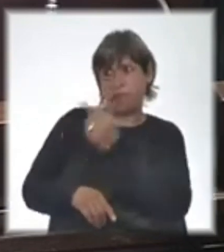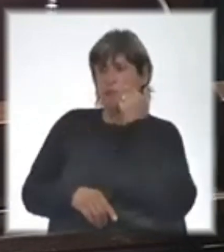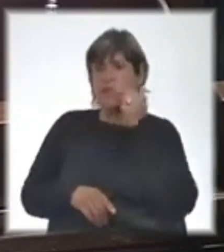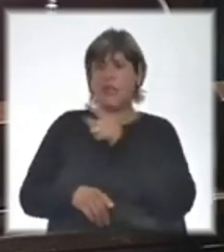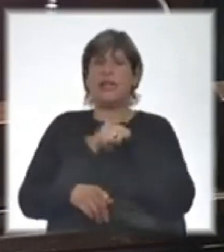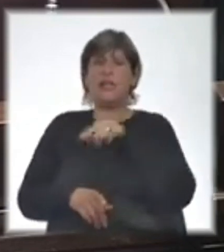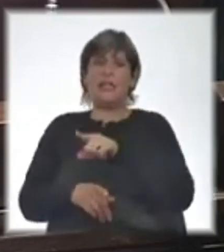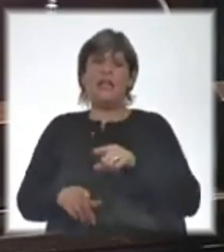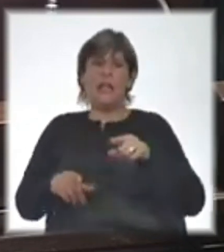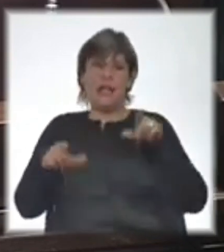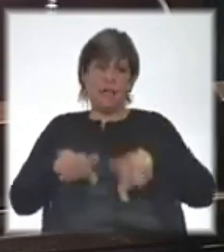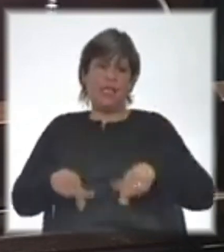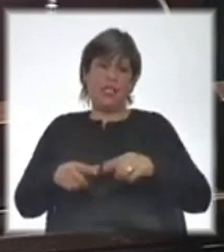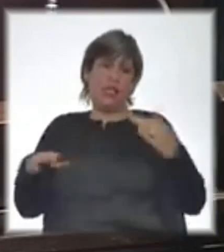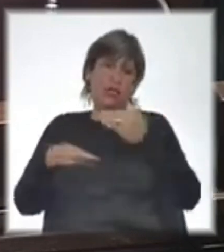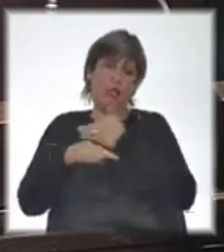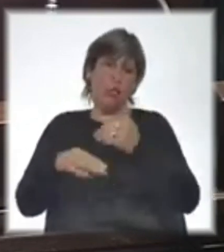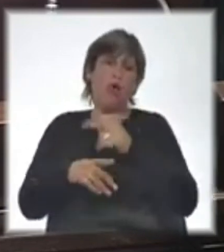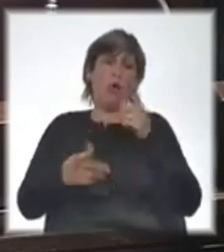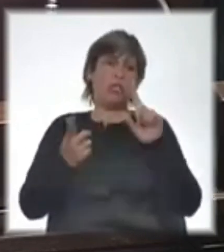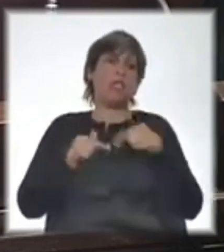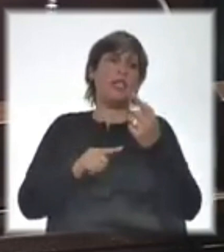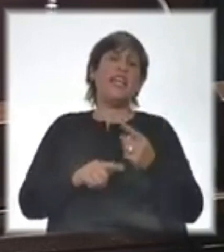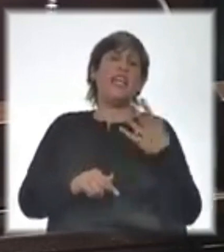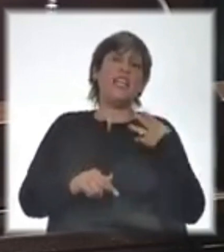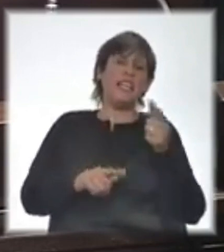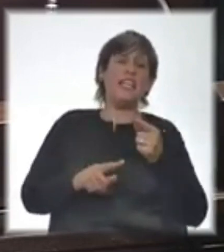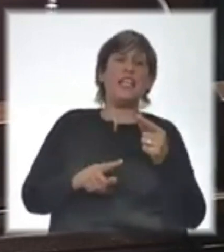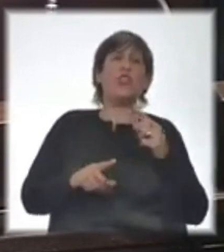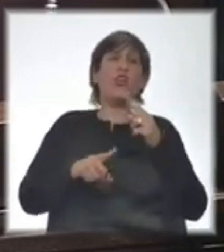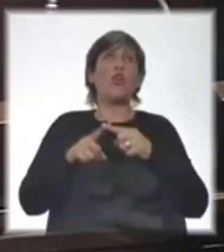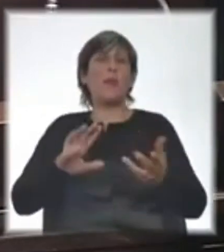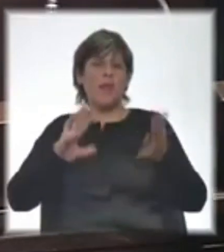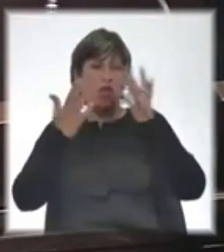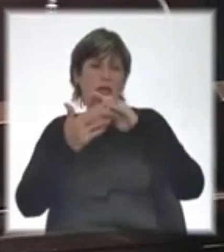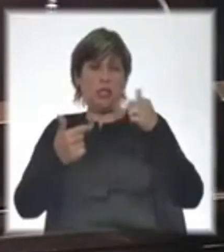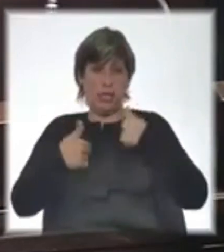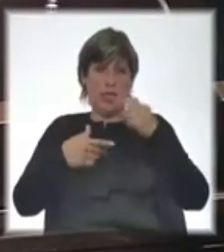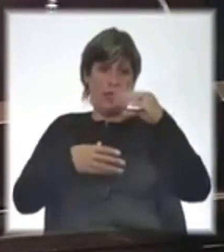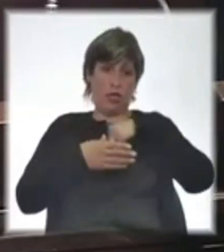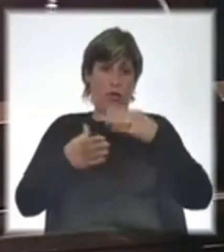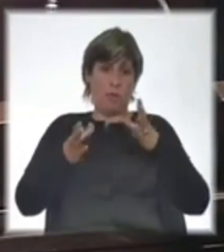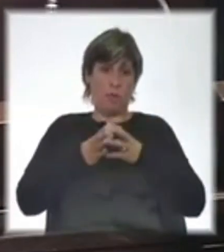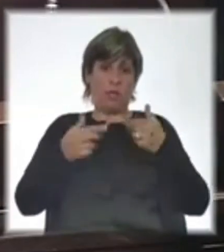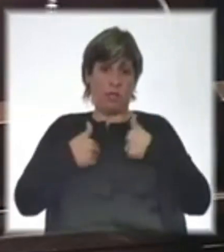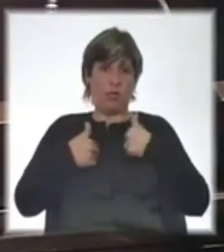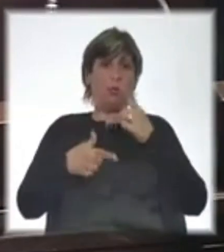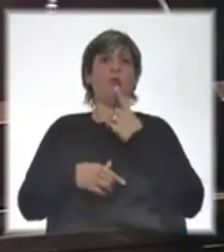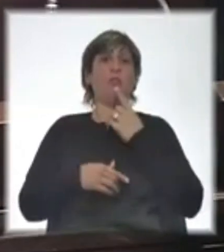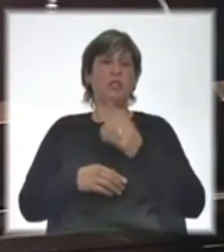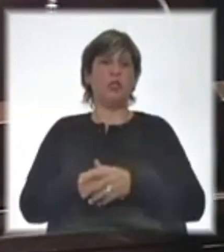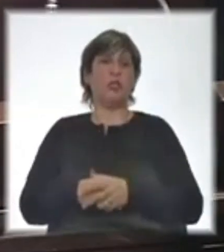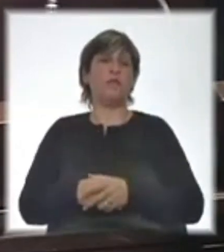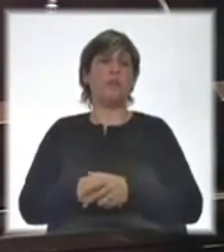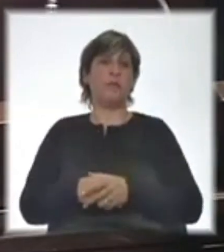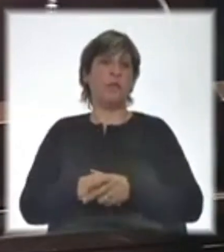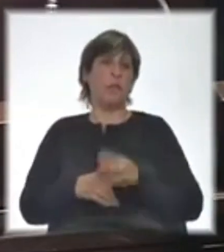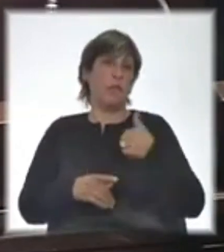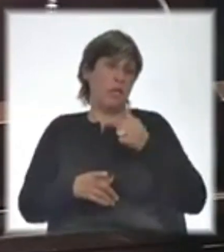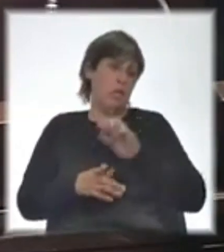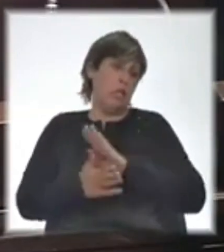señor director forestal, ni al director de Medio Ambiente, que es de mi partido, que ha dado todas